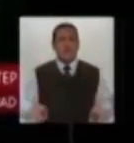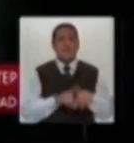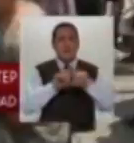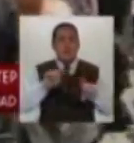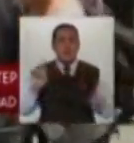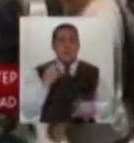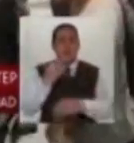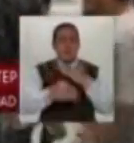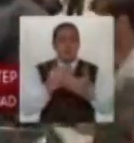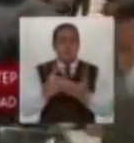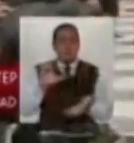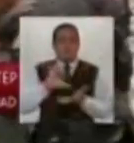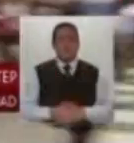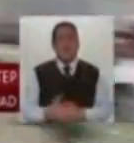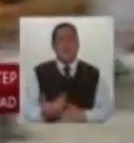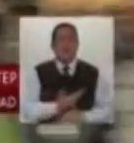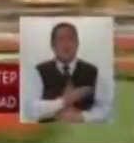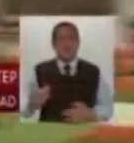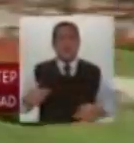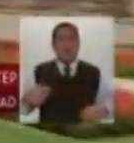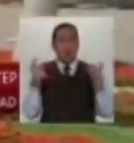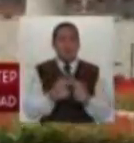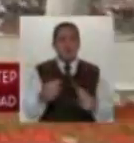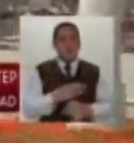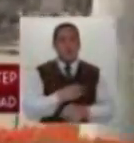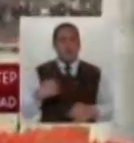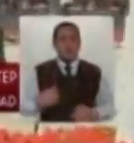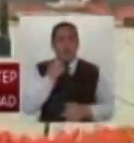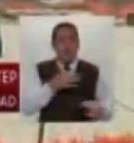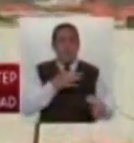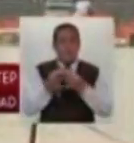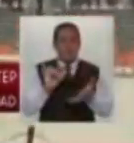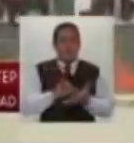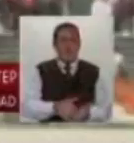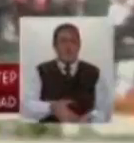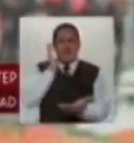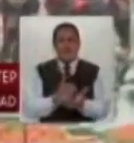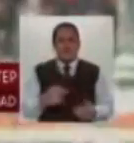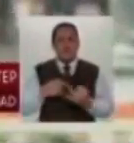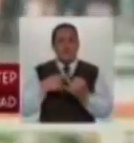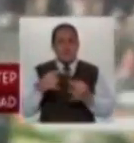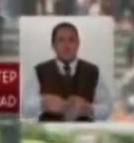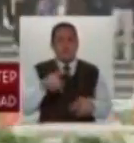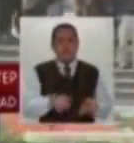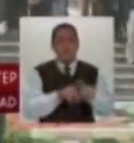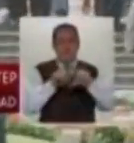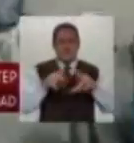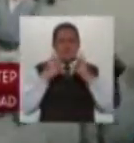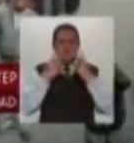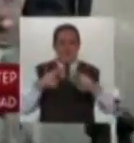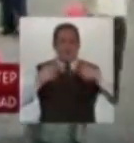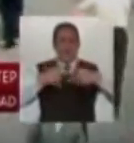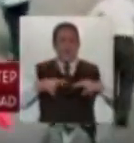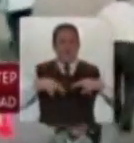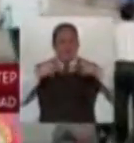en la Plaza de Armas de Lima. El presidente del Consejo de Ministros, Juan Jiménez, dijo que las sanciones contra los pseudomaestros protagonistas de tal violencia